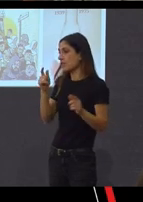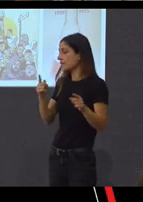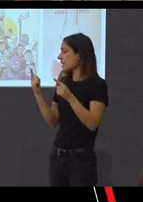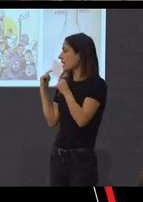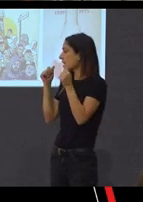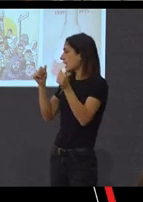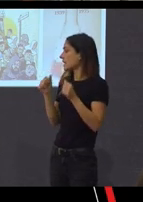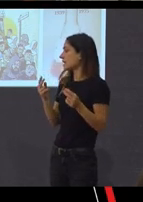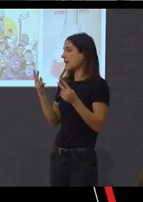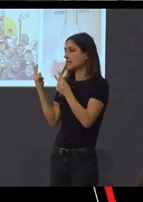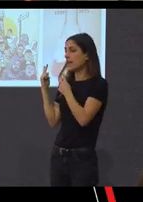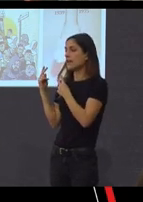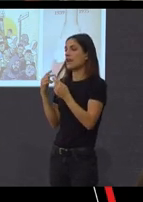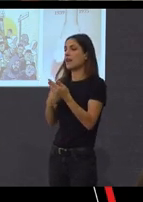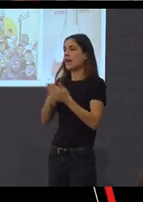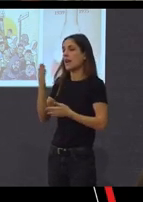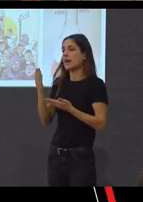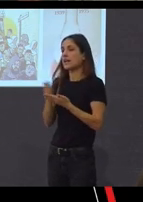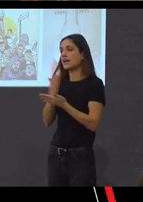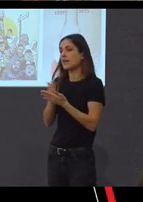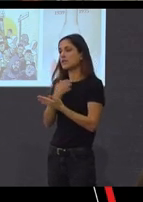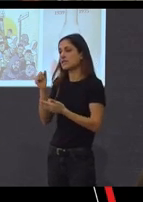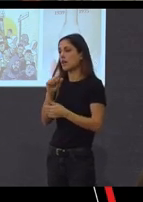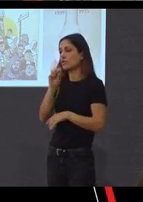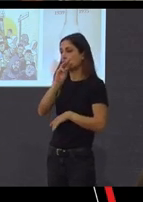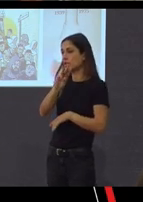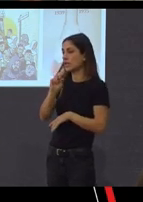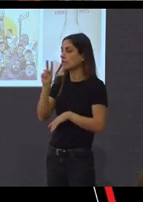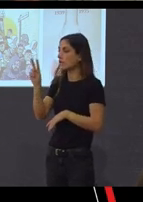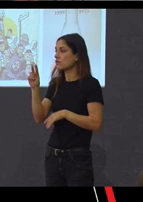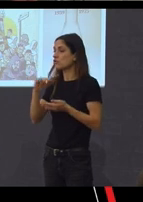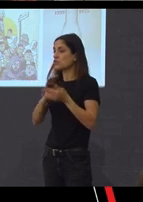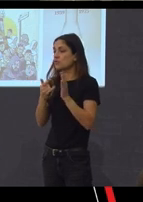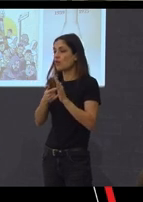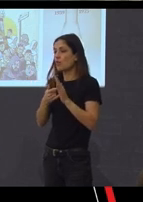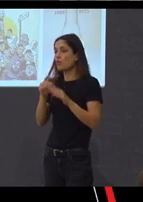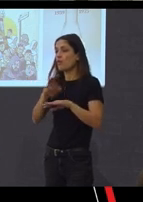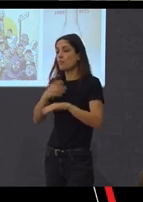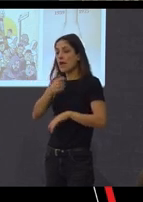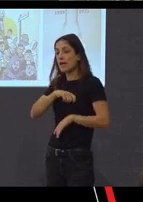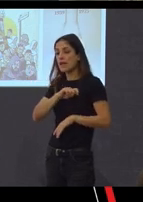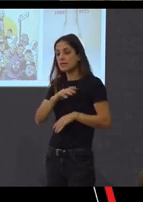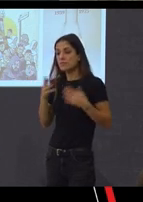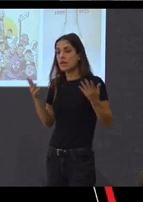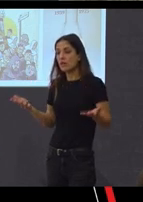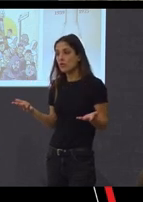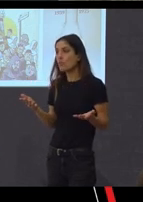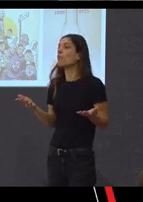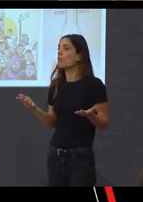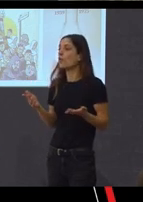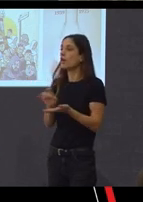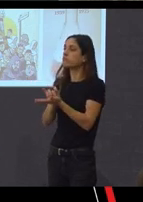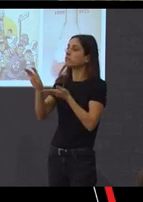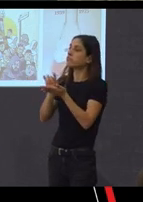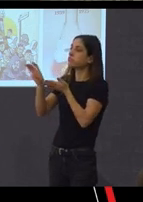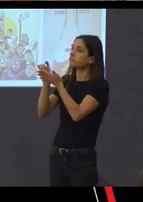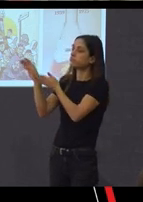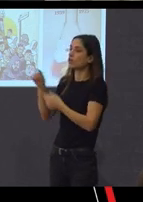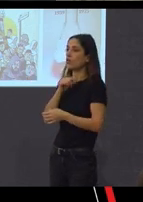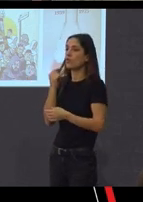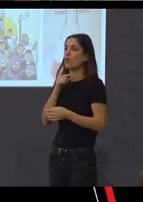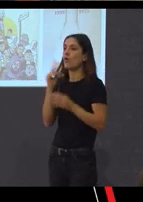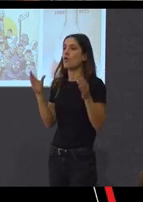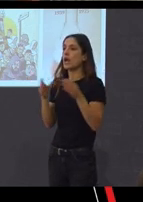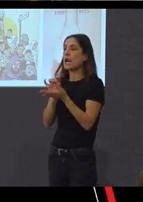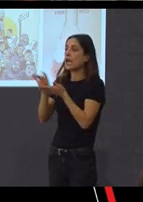revista satírica Traca nese ano 32, bueno, pues a solución para España, de alguma maneira, era votar ao clero. Se votamos ao clero, estaban todos os problemas solucionados.